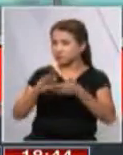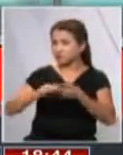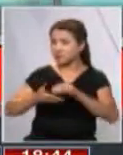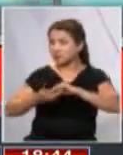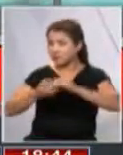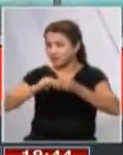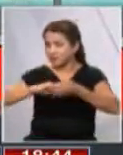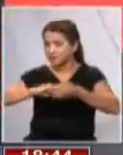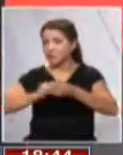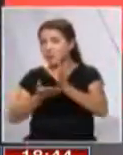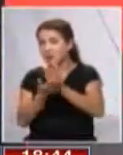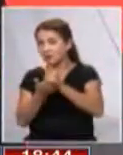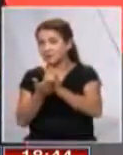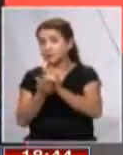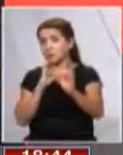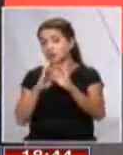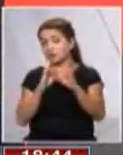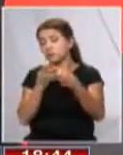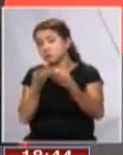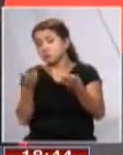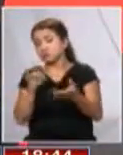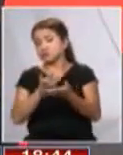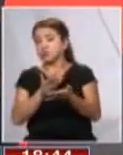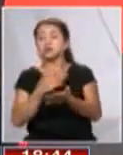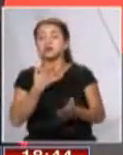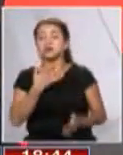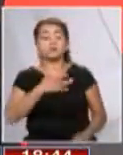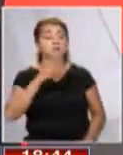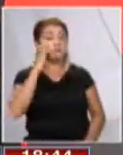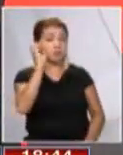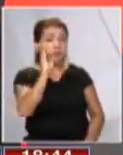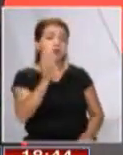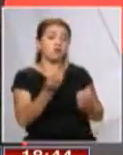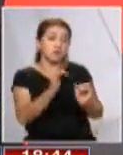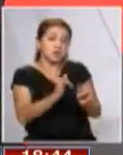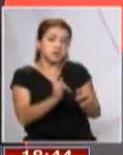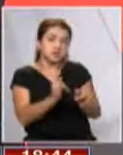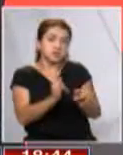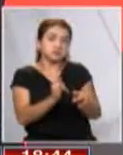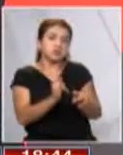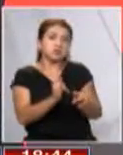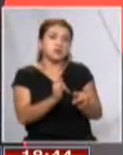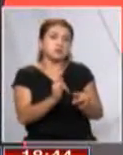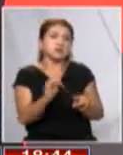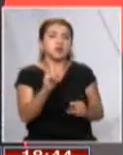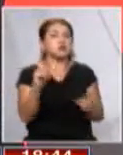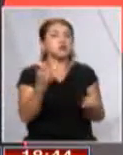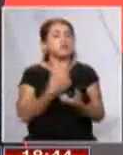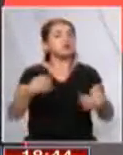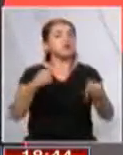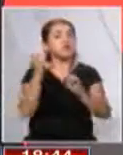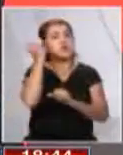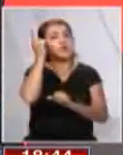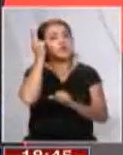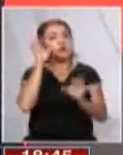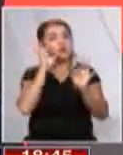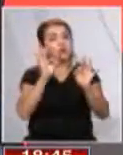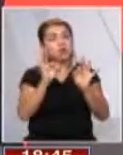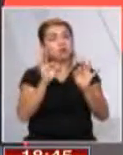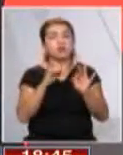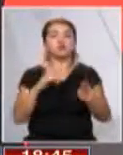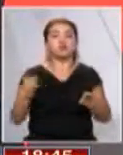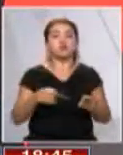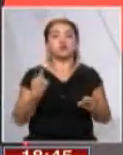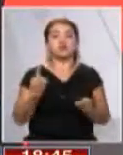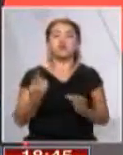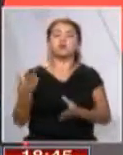punto de vista comunicacional del sujeto para hacer este evento en esta fecha es en mi opinión es que por supuesto que sí porque lo que uno no puede entender es que cuando insisto fuimos